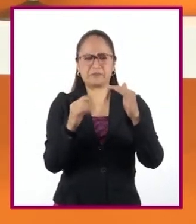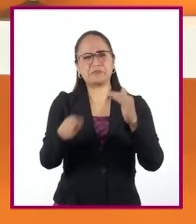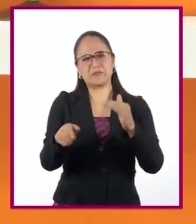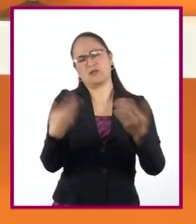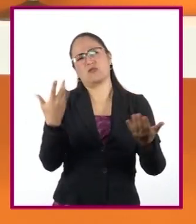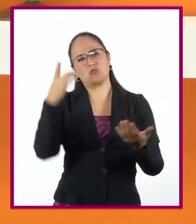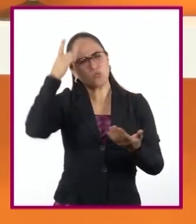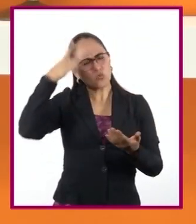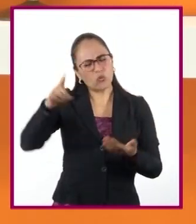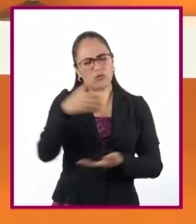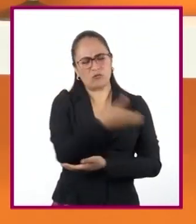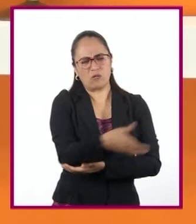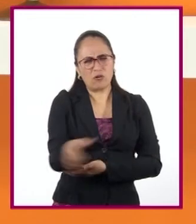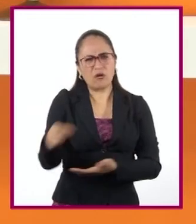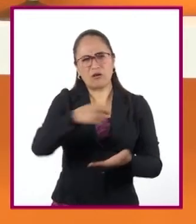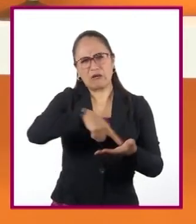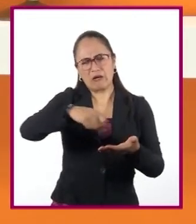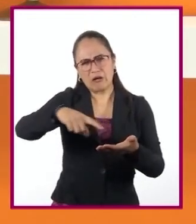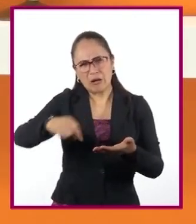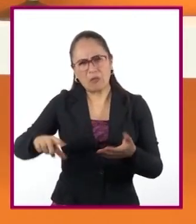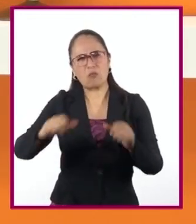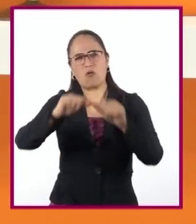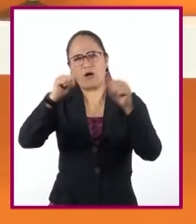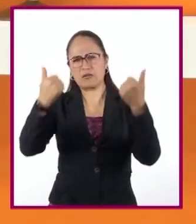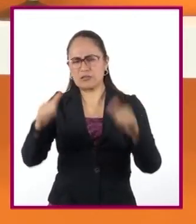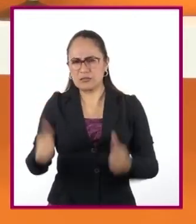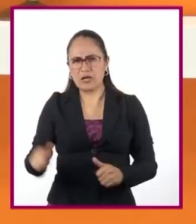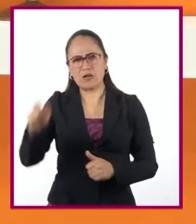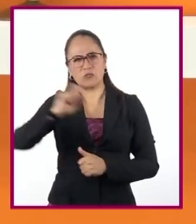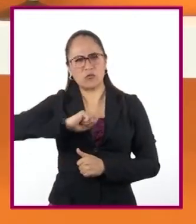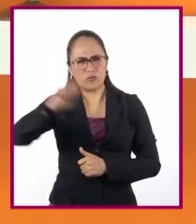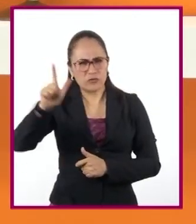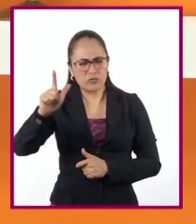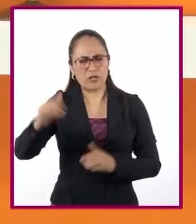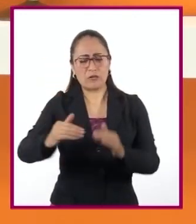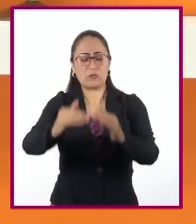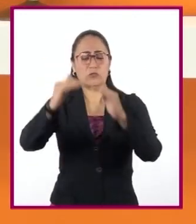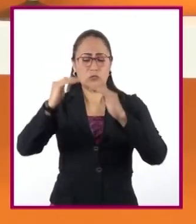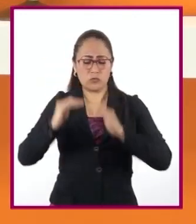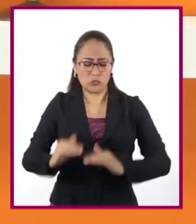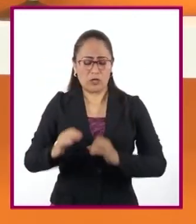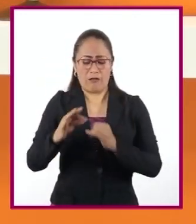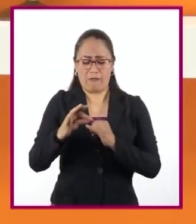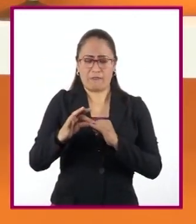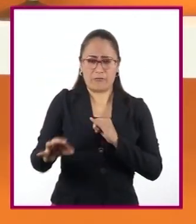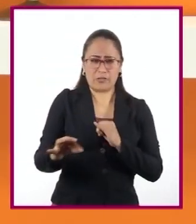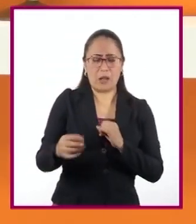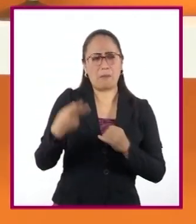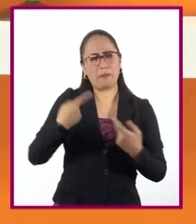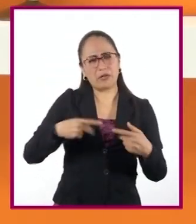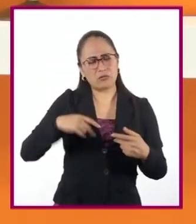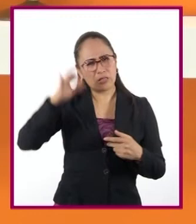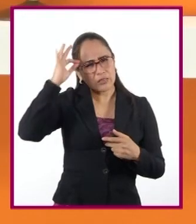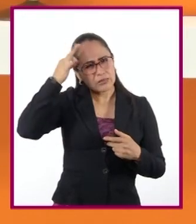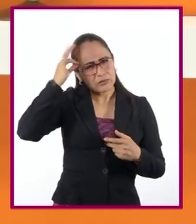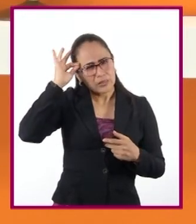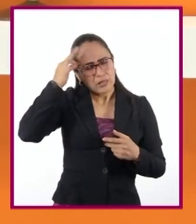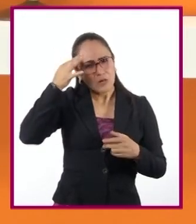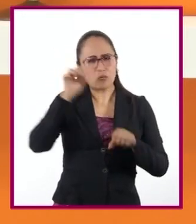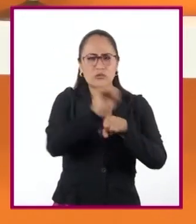y comerciales, artesanos y profesionales. En la parte inferior estaban los siervos y los